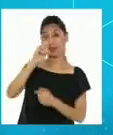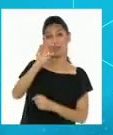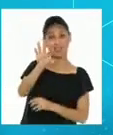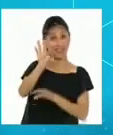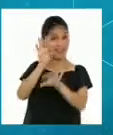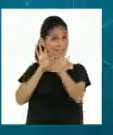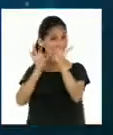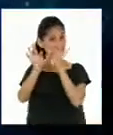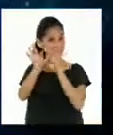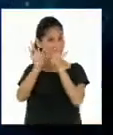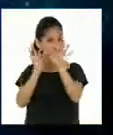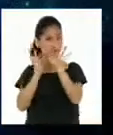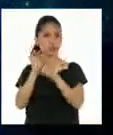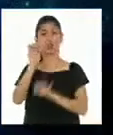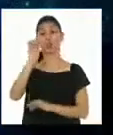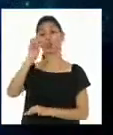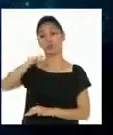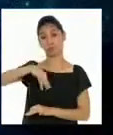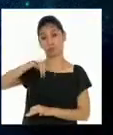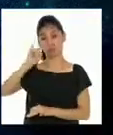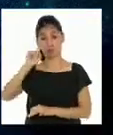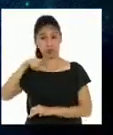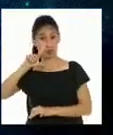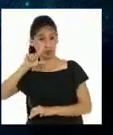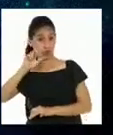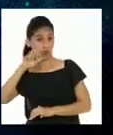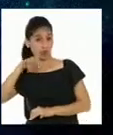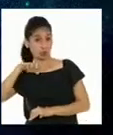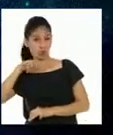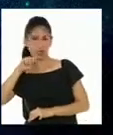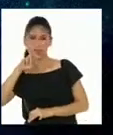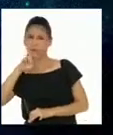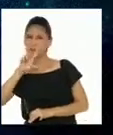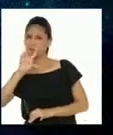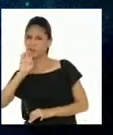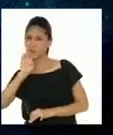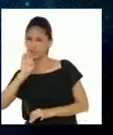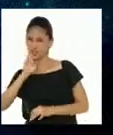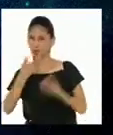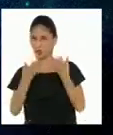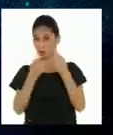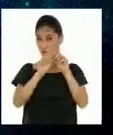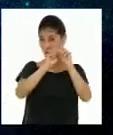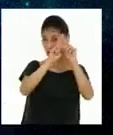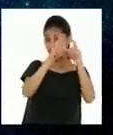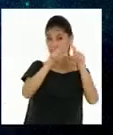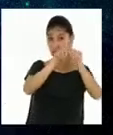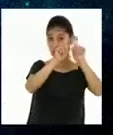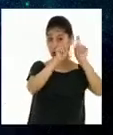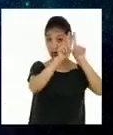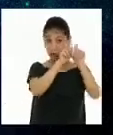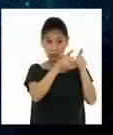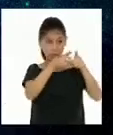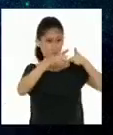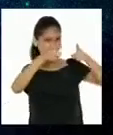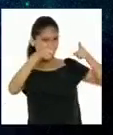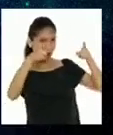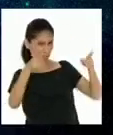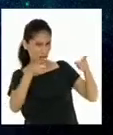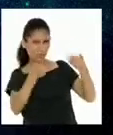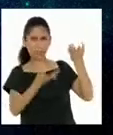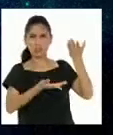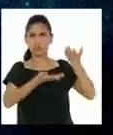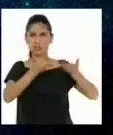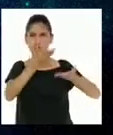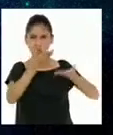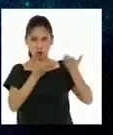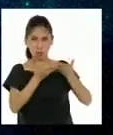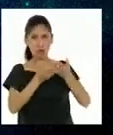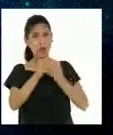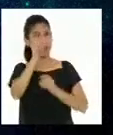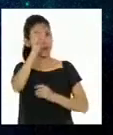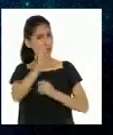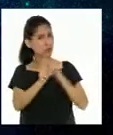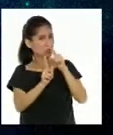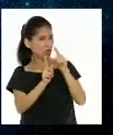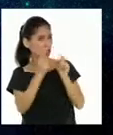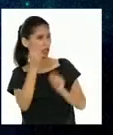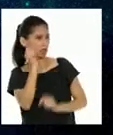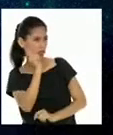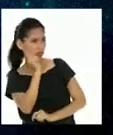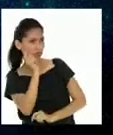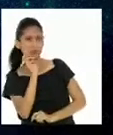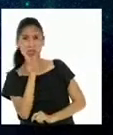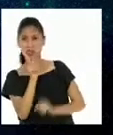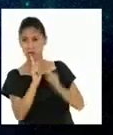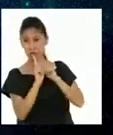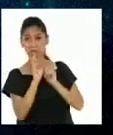múltiple. Las preguntas abiertas son preguntas que no limitan de antemano las alternativas de respuesta. El encuestado tiene libertad para